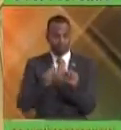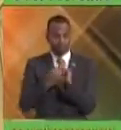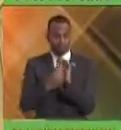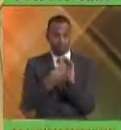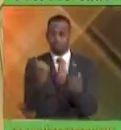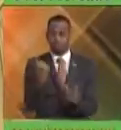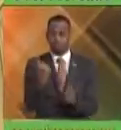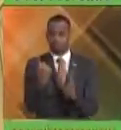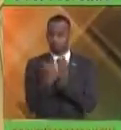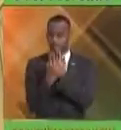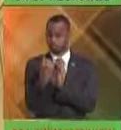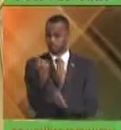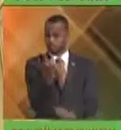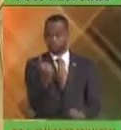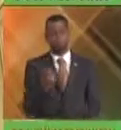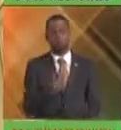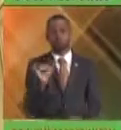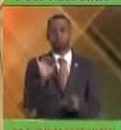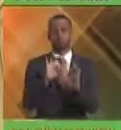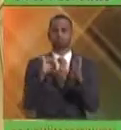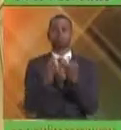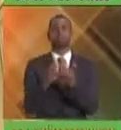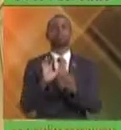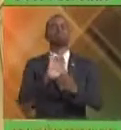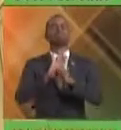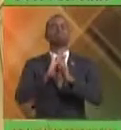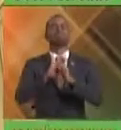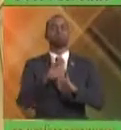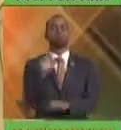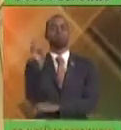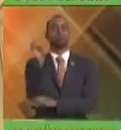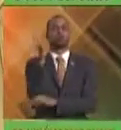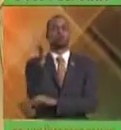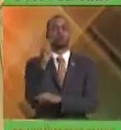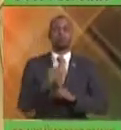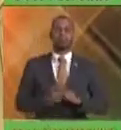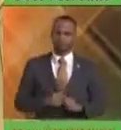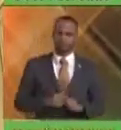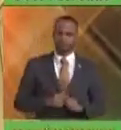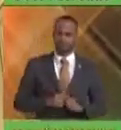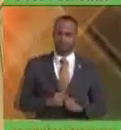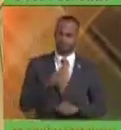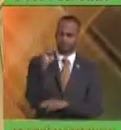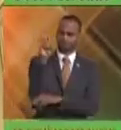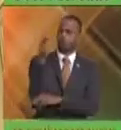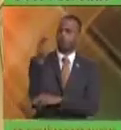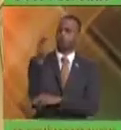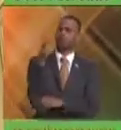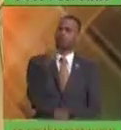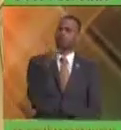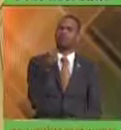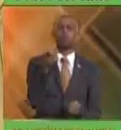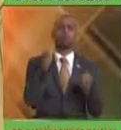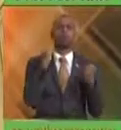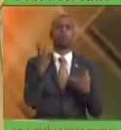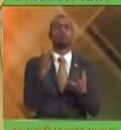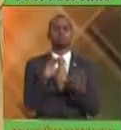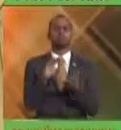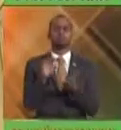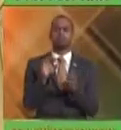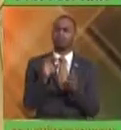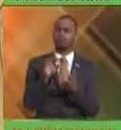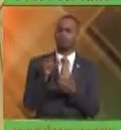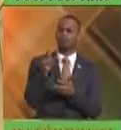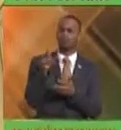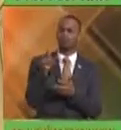familias pensemos ejemplos puntuales los hoteles cuántas personas familias donde hay personas con discapacidad no va a un hotel porque el